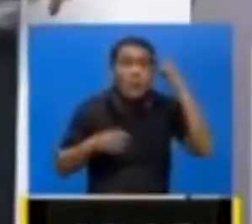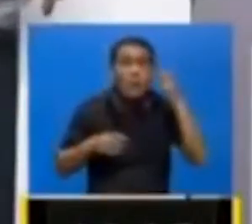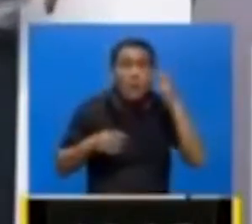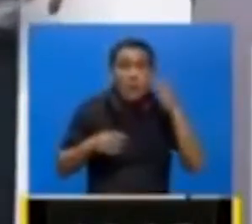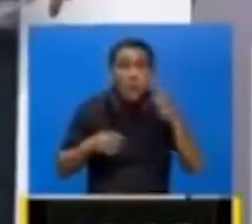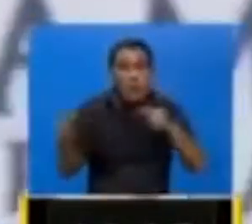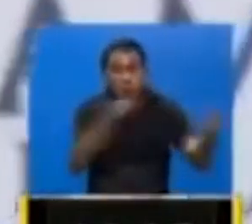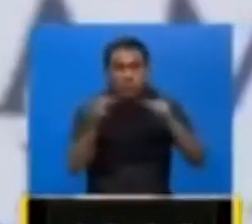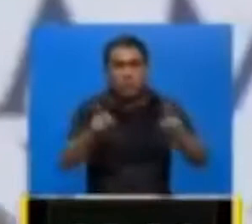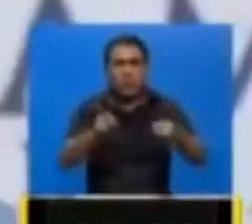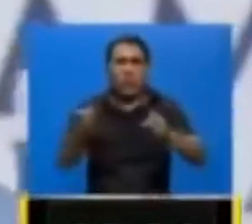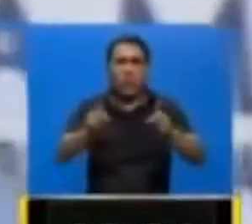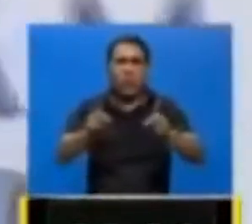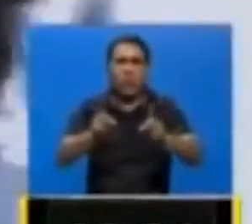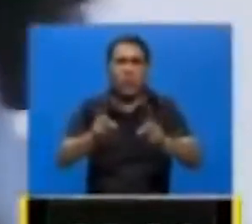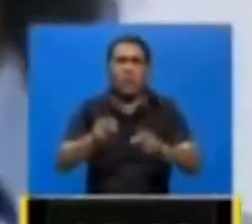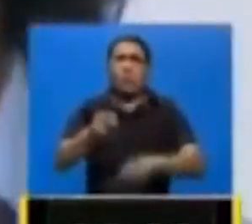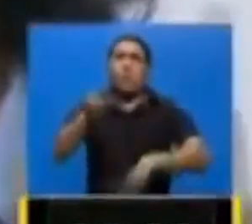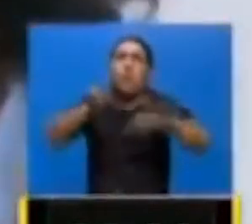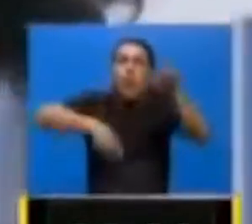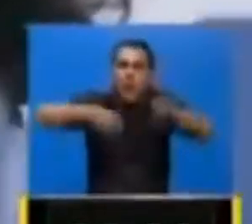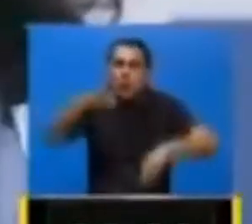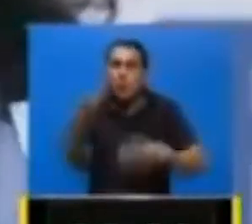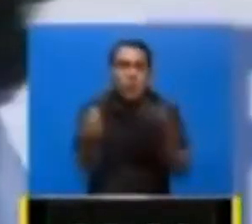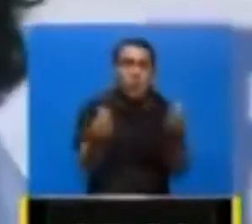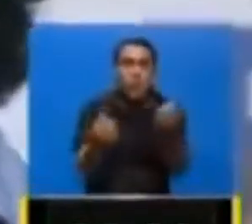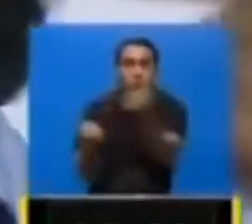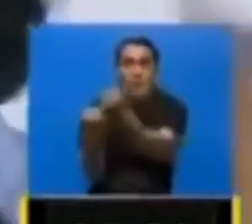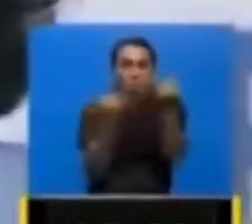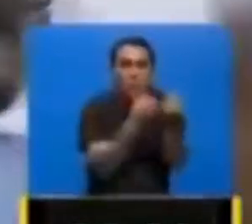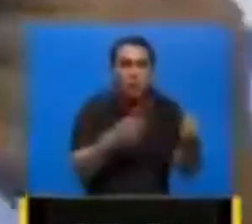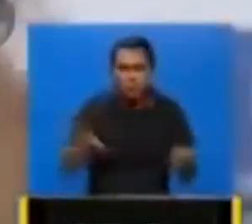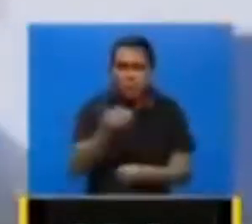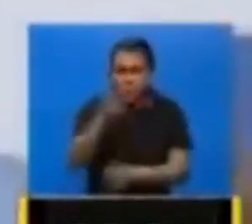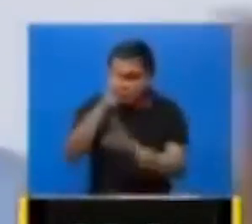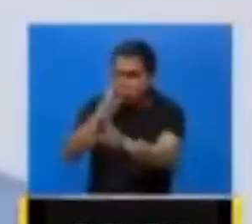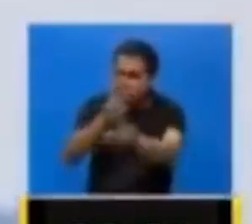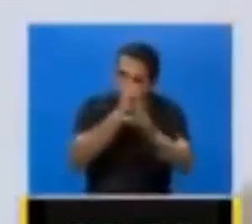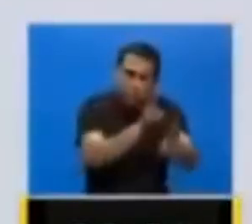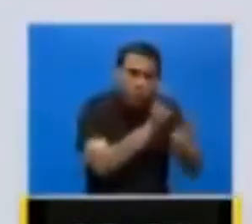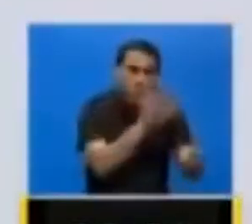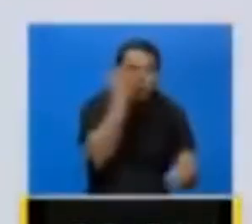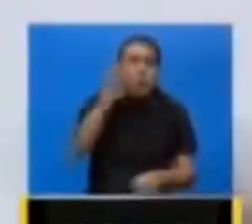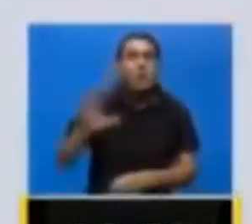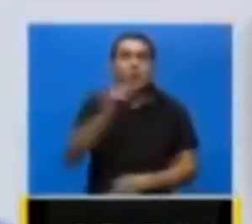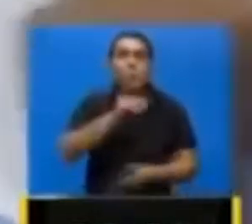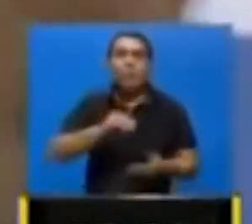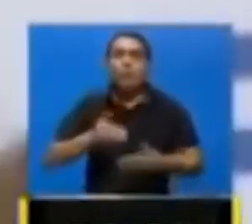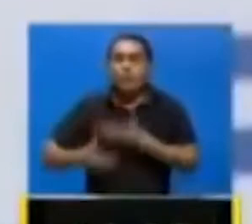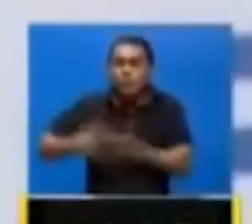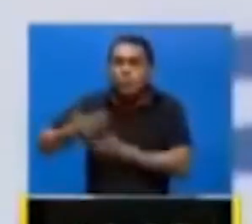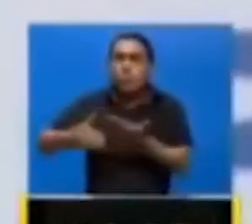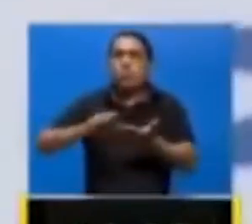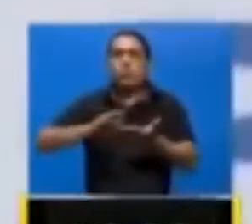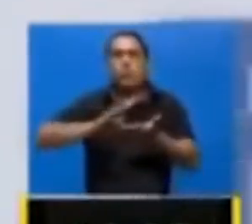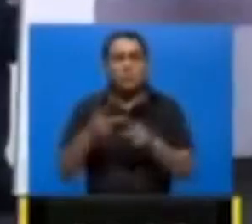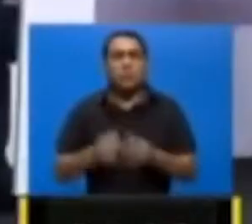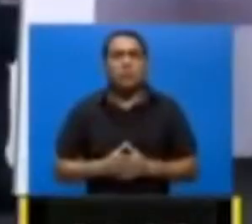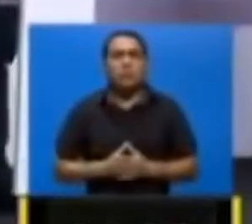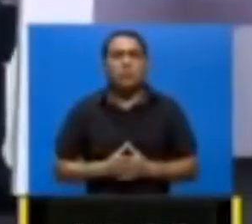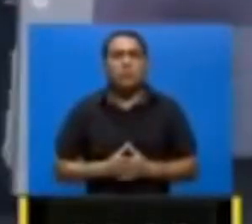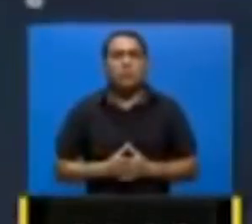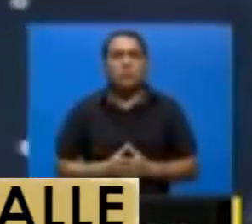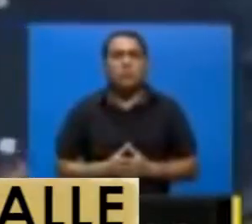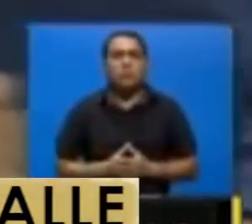fajardista. Puede ser diferente sin ser enemigo y a todos lo vamos a respetar porque nosotros construimos la paz. Nosotros sabemos unir.